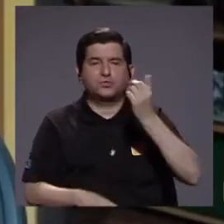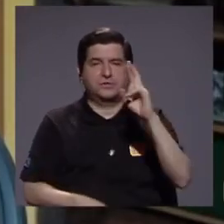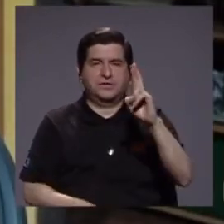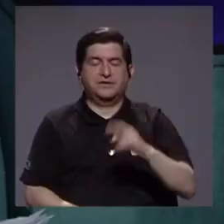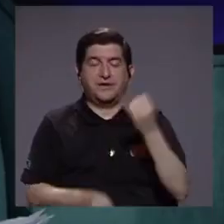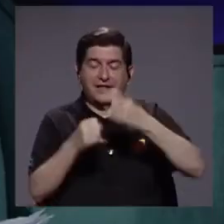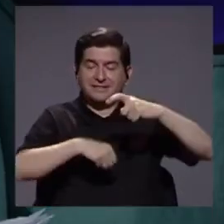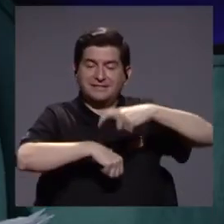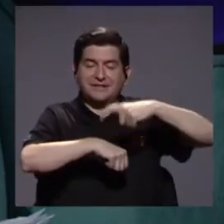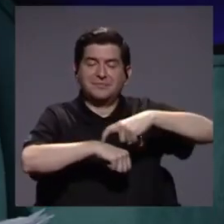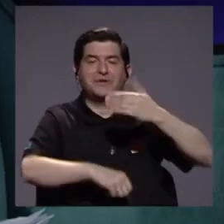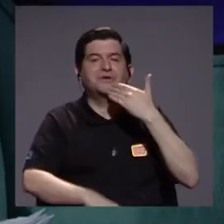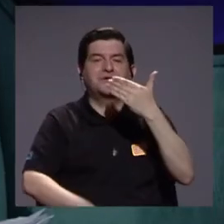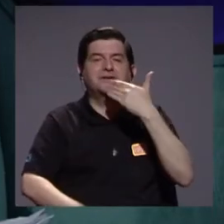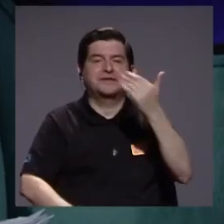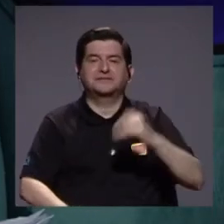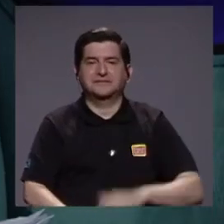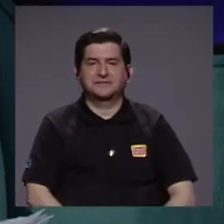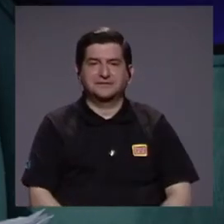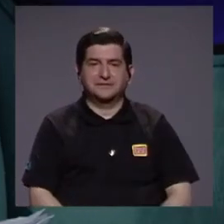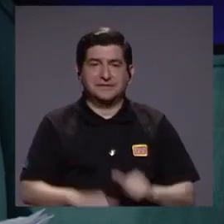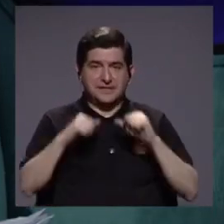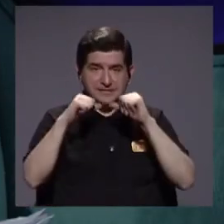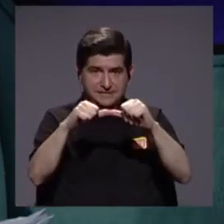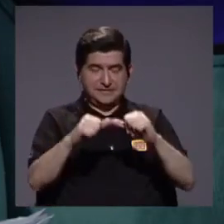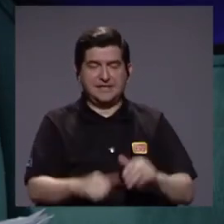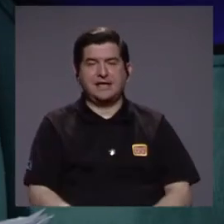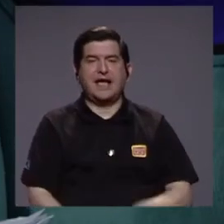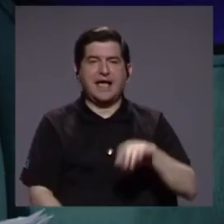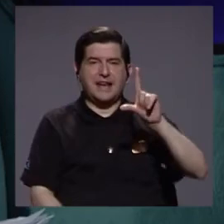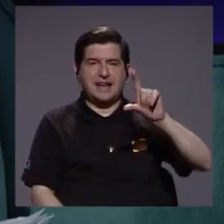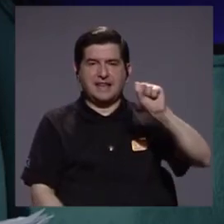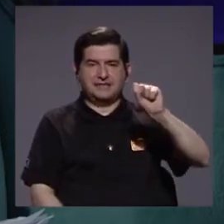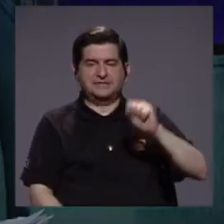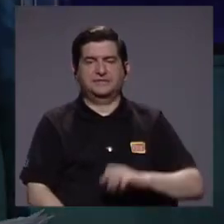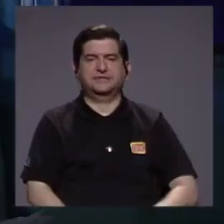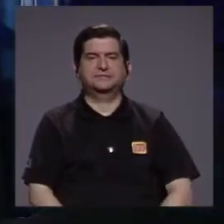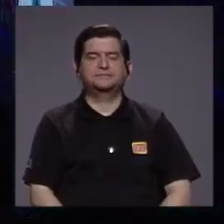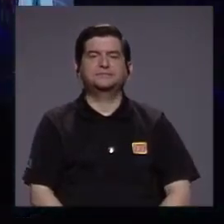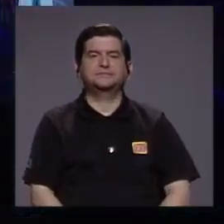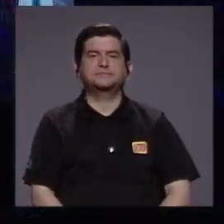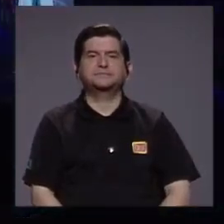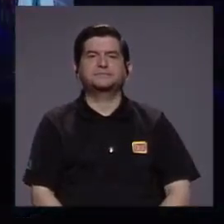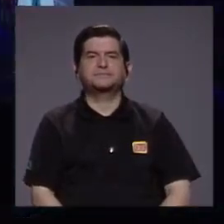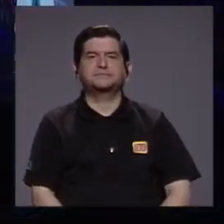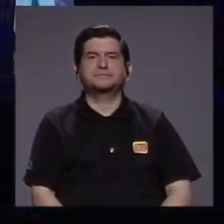Finalizó el tiempo. Muchas gracias. Continuamos con la señora Lisbeth Salazar.